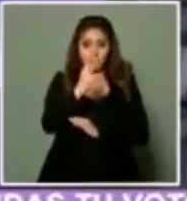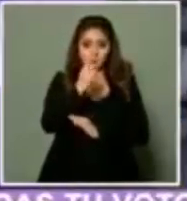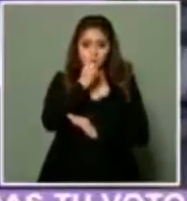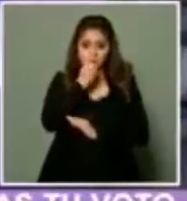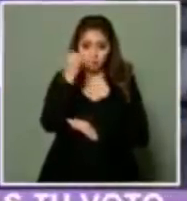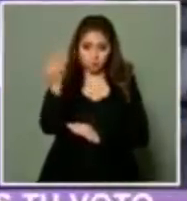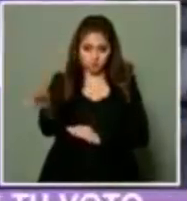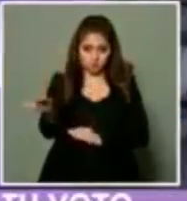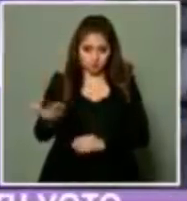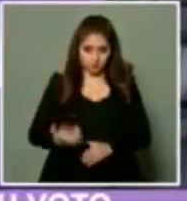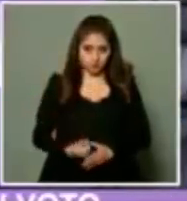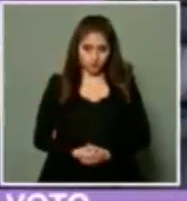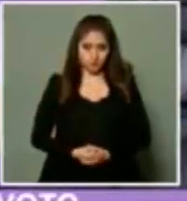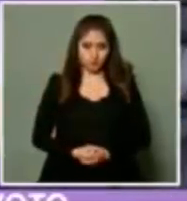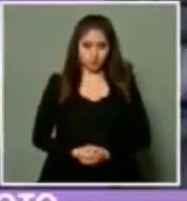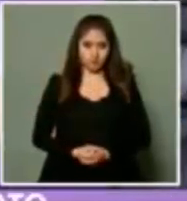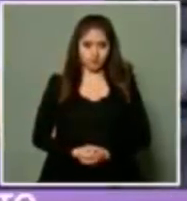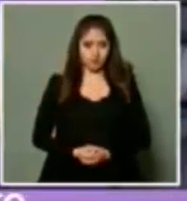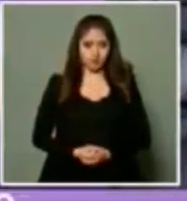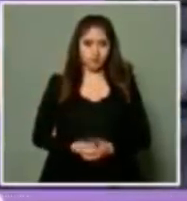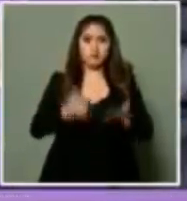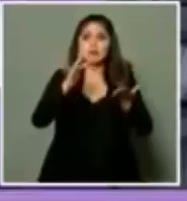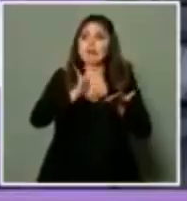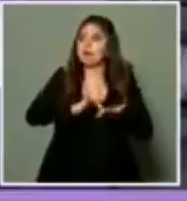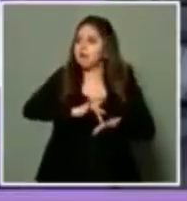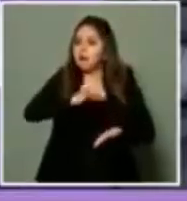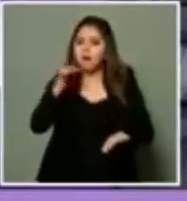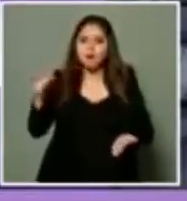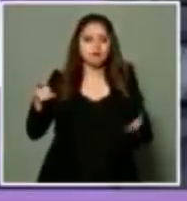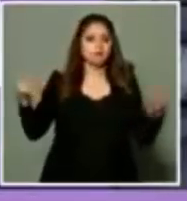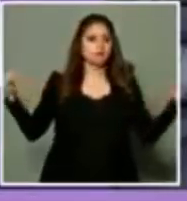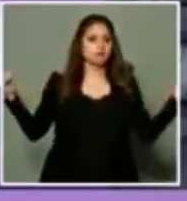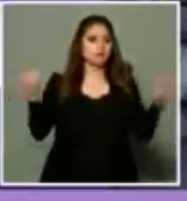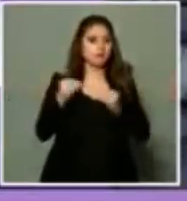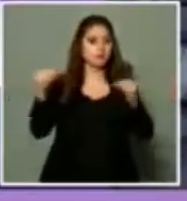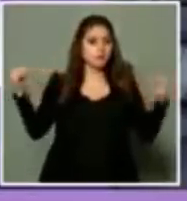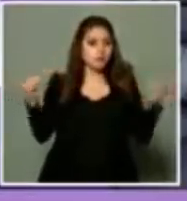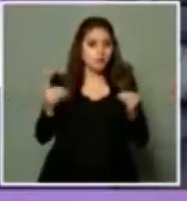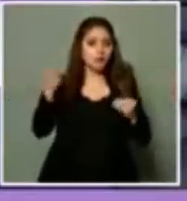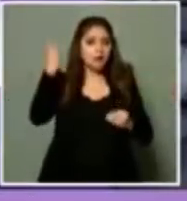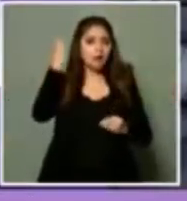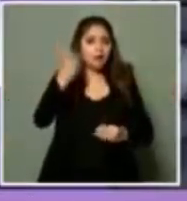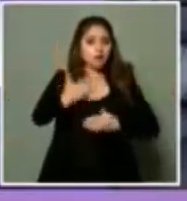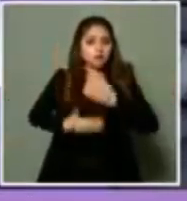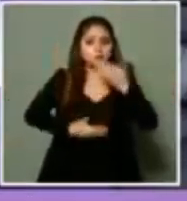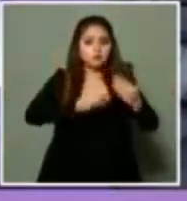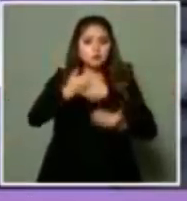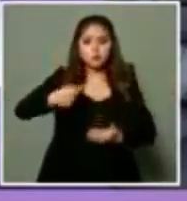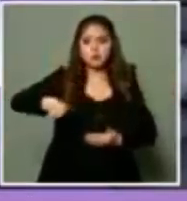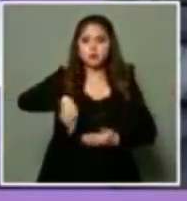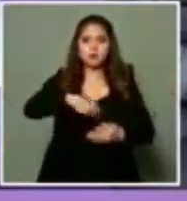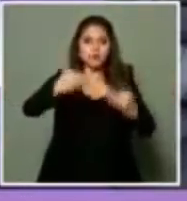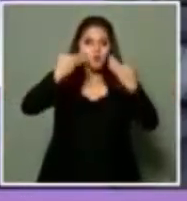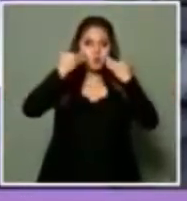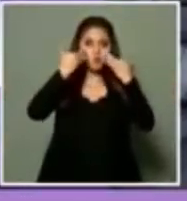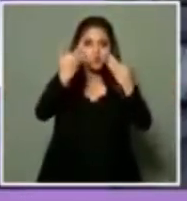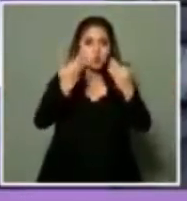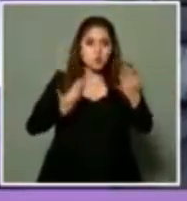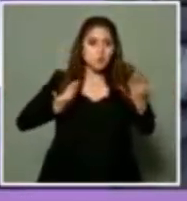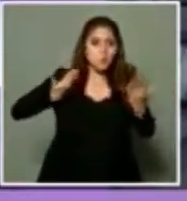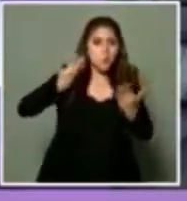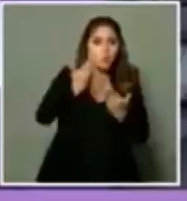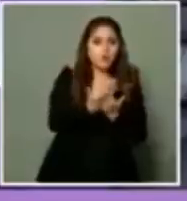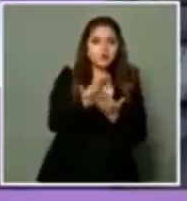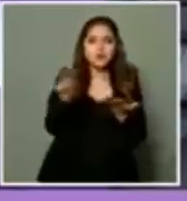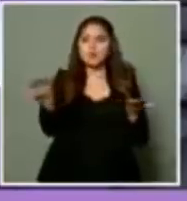Sí. Yo celebro que se den los debates, es un avance para demostrar nuestras propuestas,